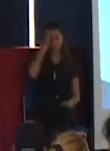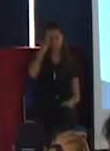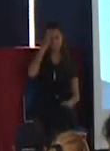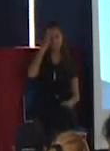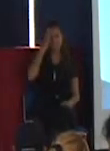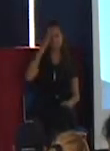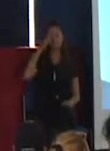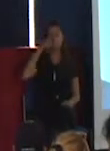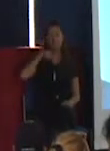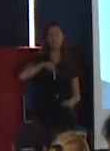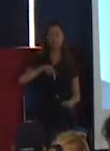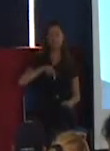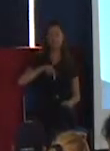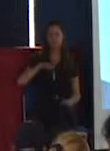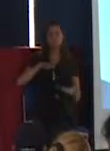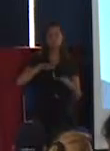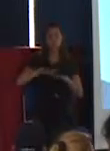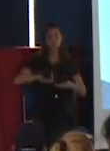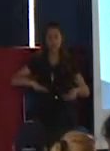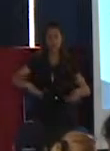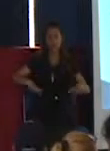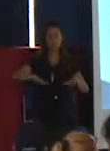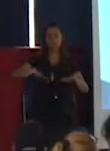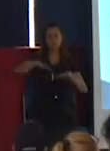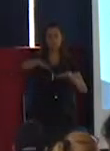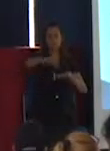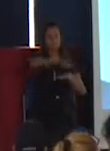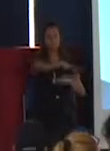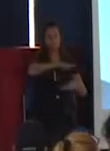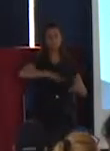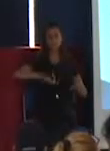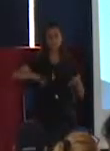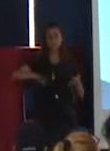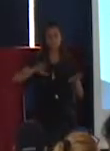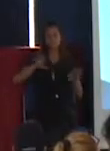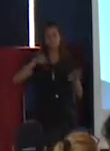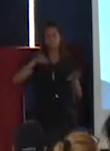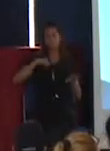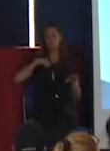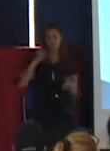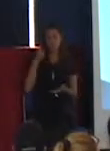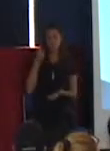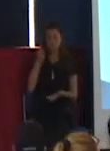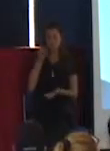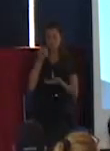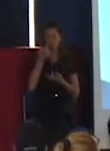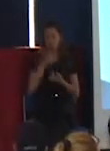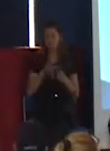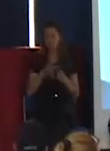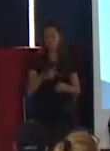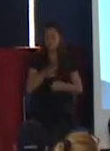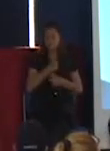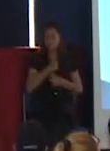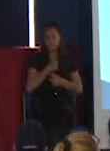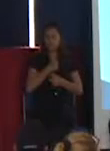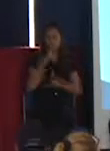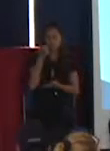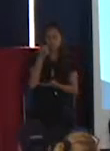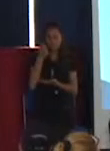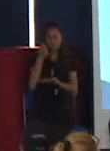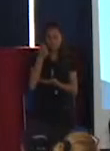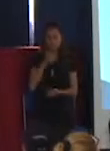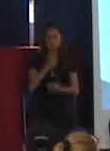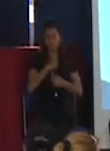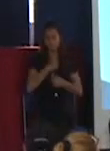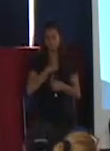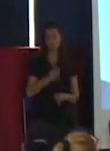los territorios manejan un presupuesto autónomo, ¿sí?